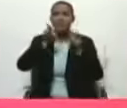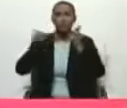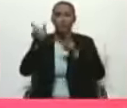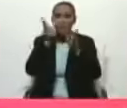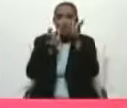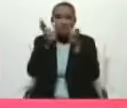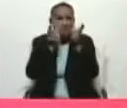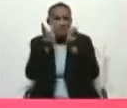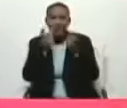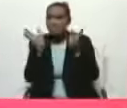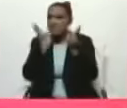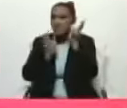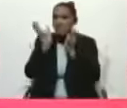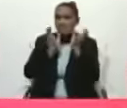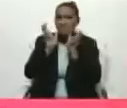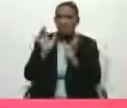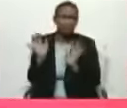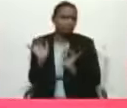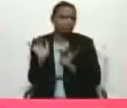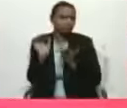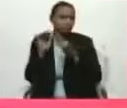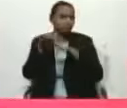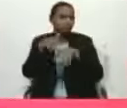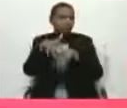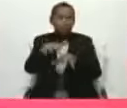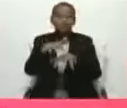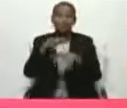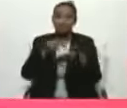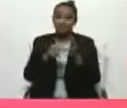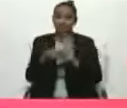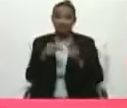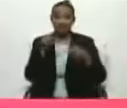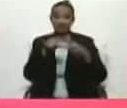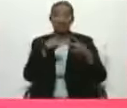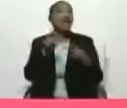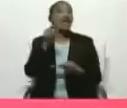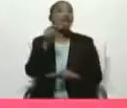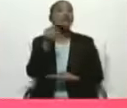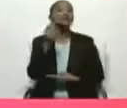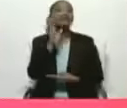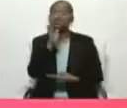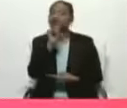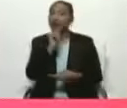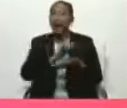Esas nunca van a fallar. No, no, ni se le acaba el saldo tampoco.